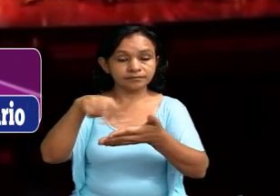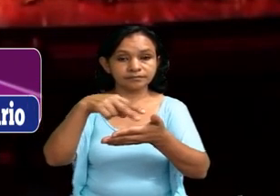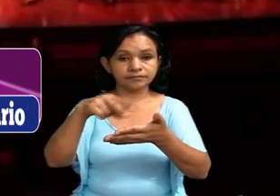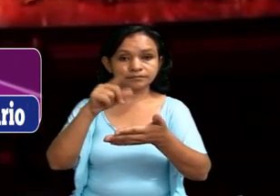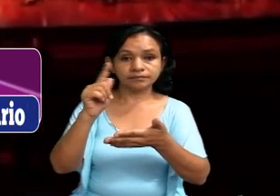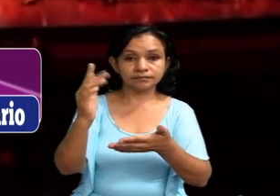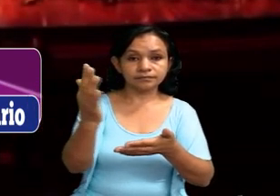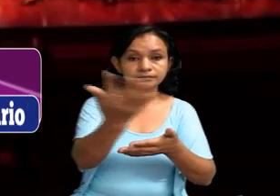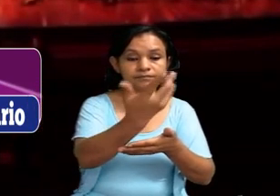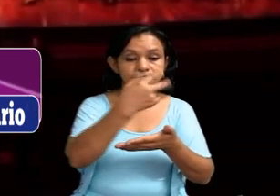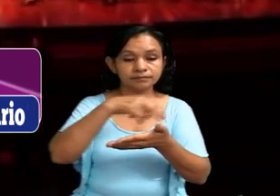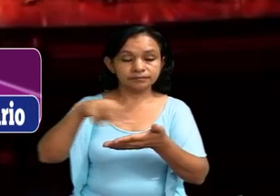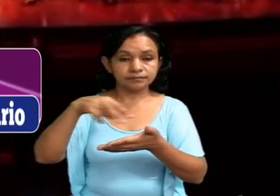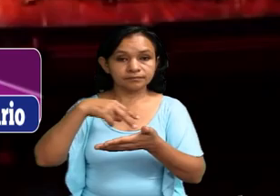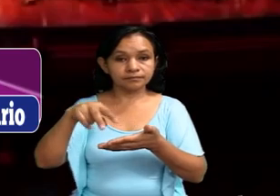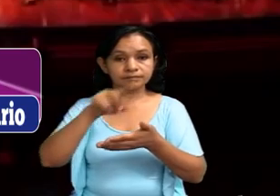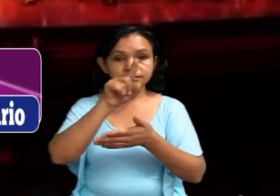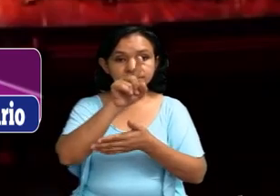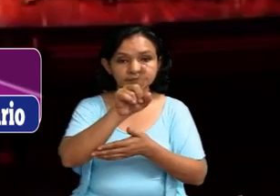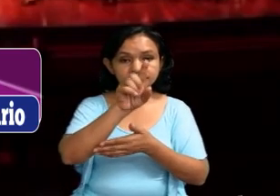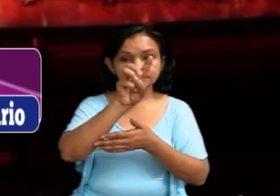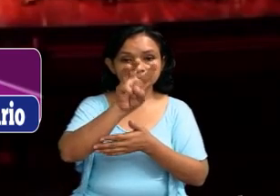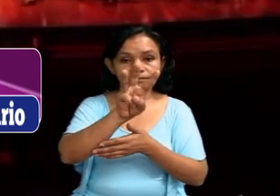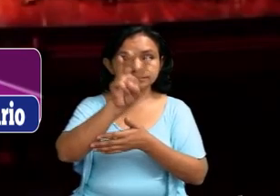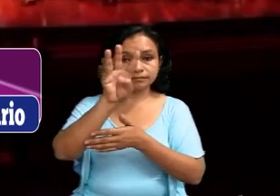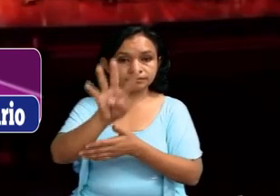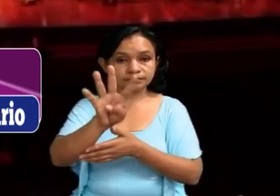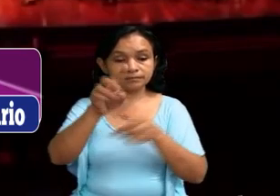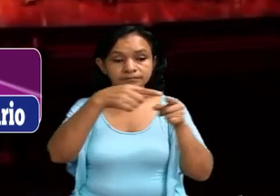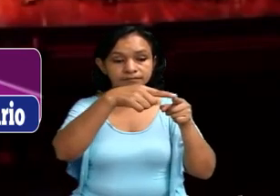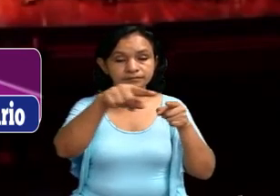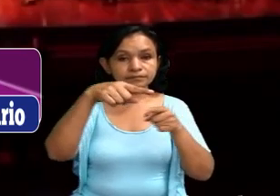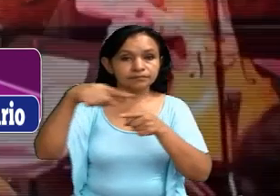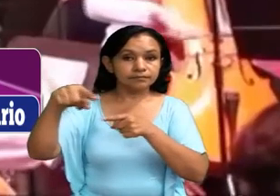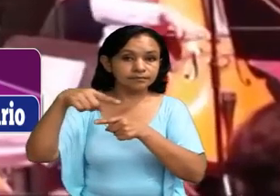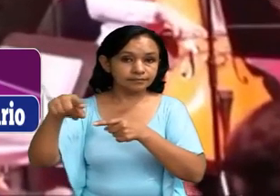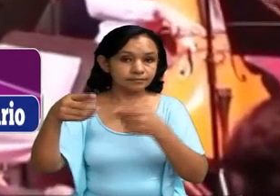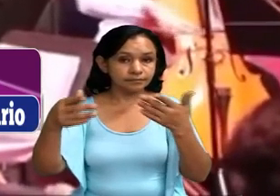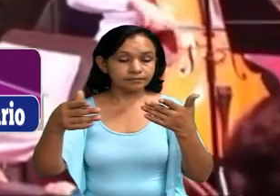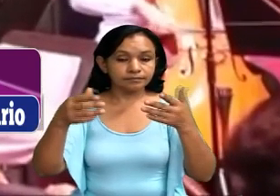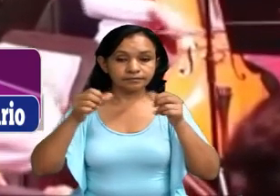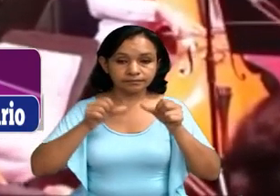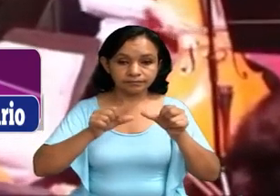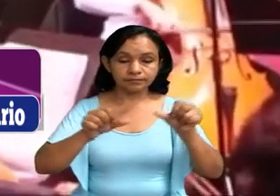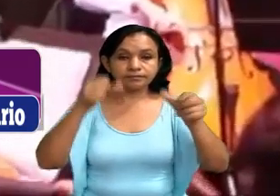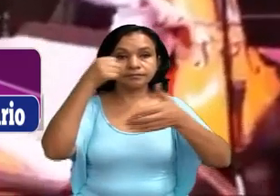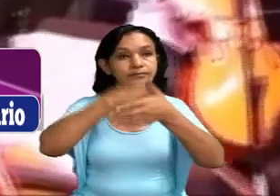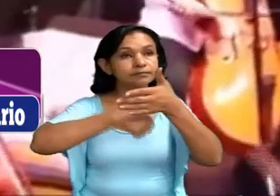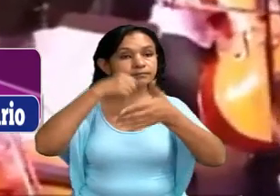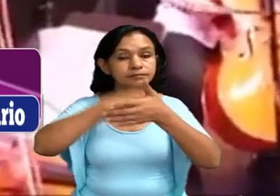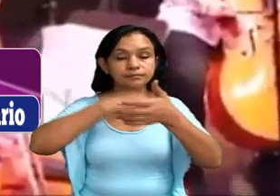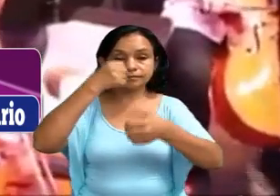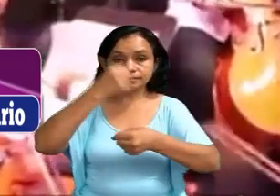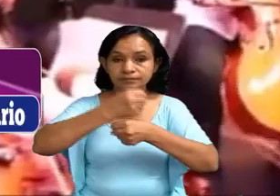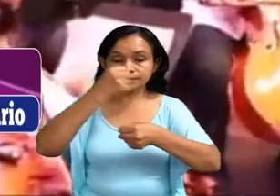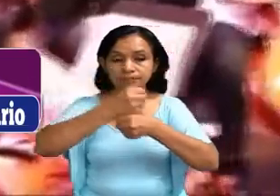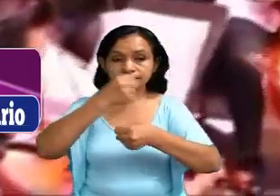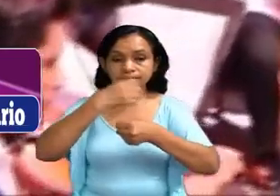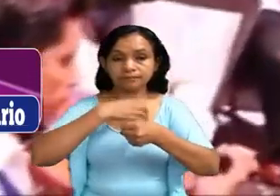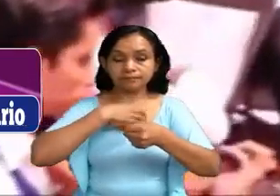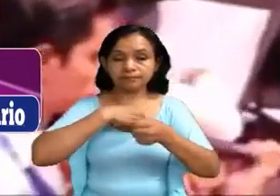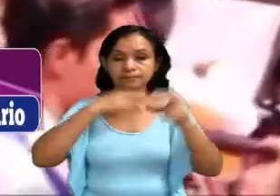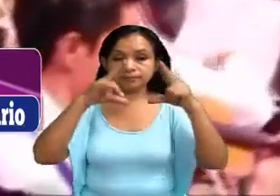tener instructores de danza en 134 municipios. Entonces vamos a ir fortaleciendo el trabajo cultural,